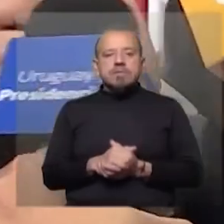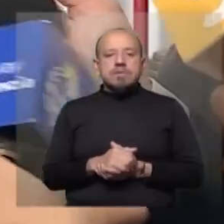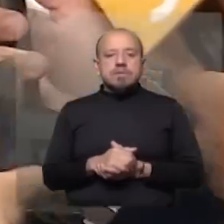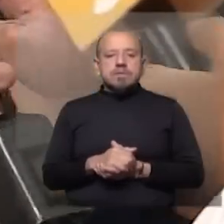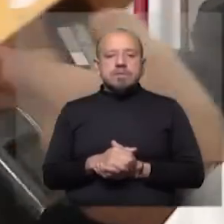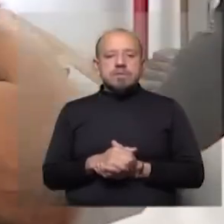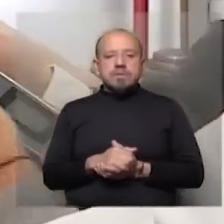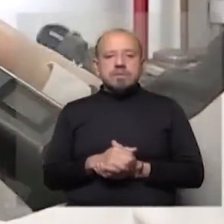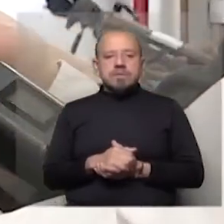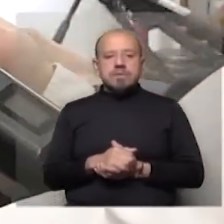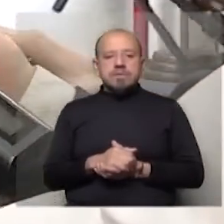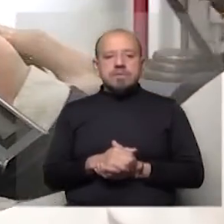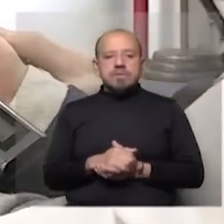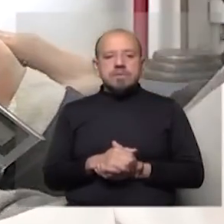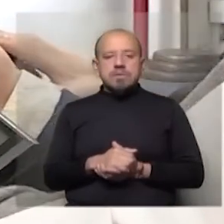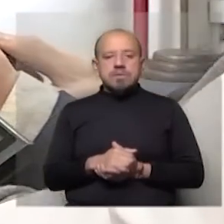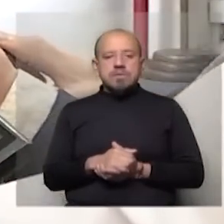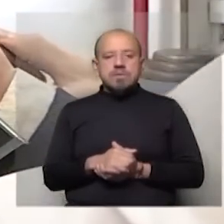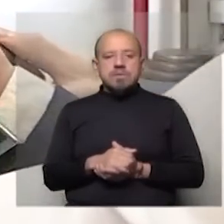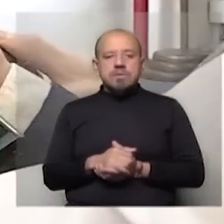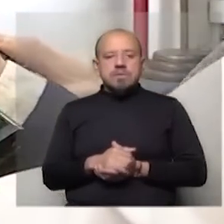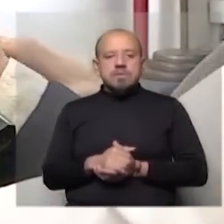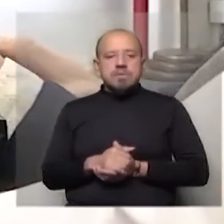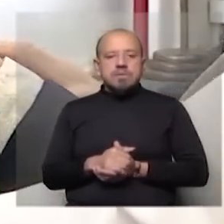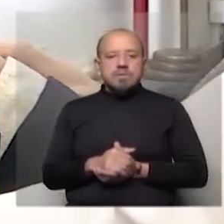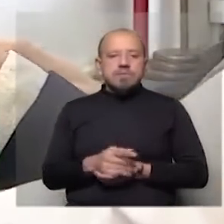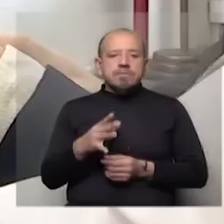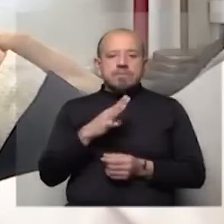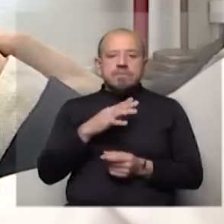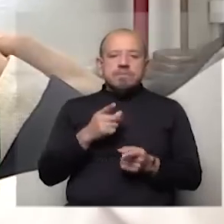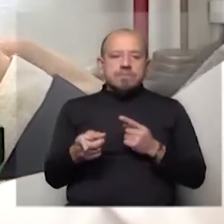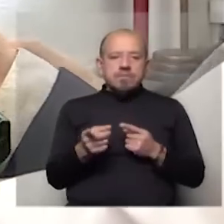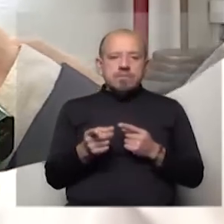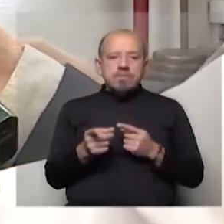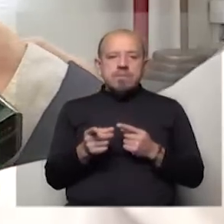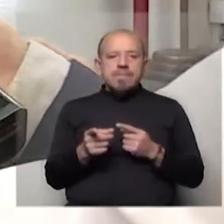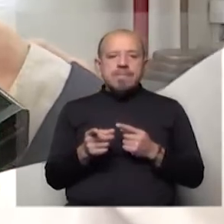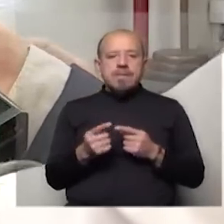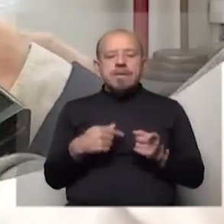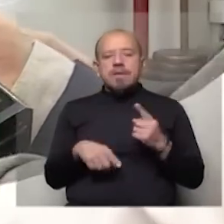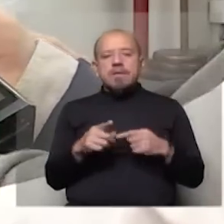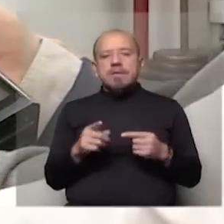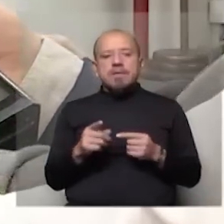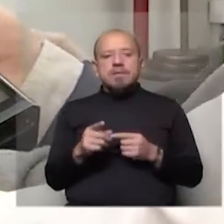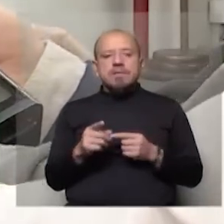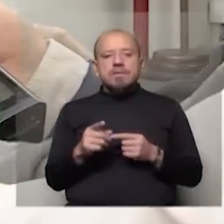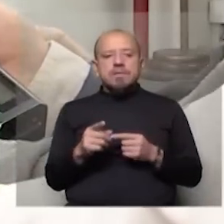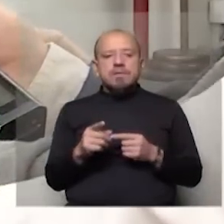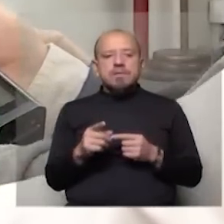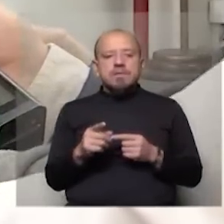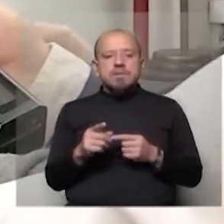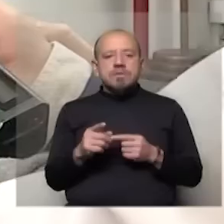país sin duda que tenemos variaciones por región en ese sentido hay este